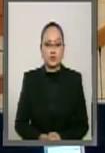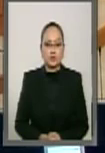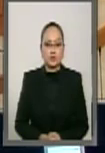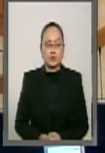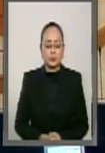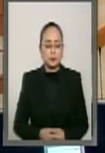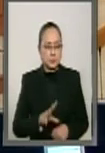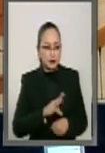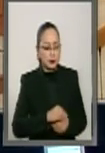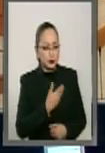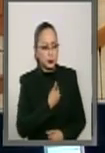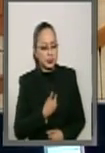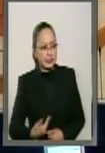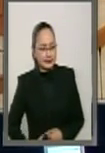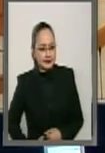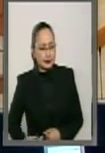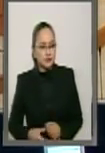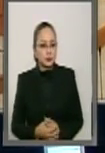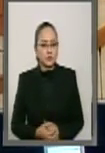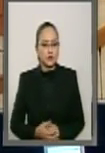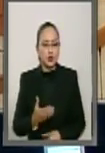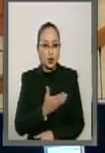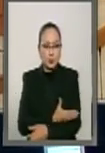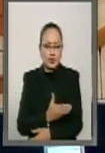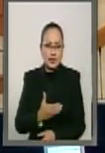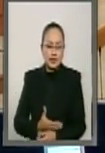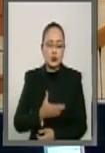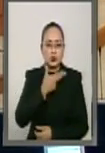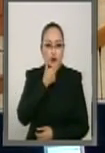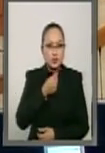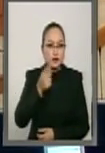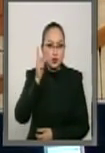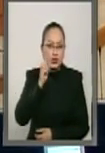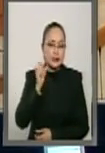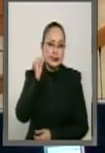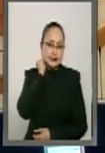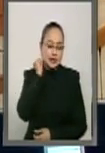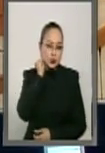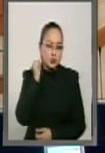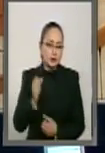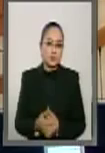Con su permiso, señor presidente. Compañeras y compañeros senadores,